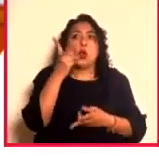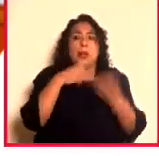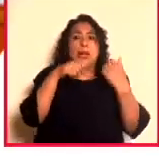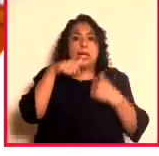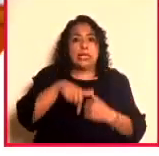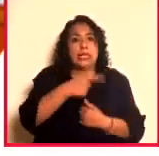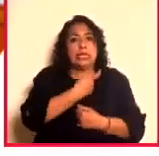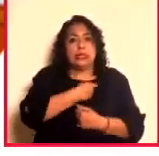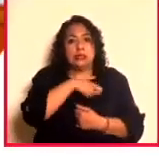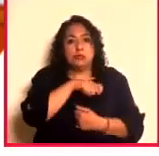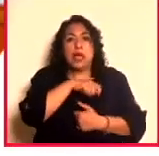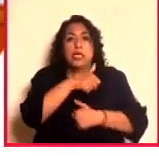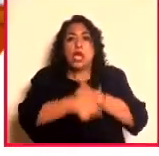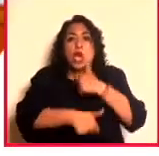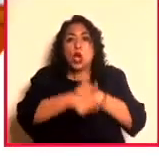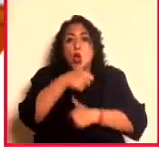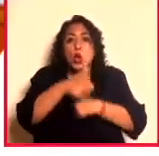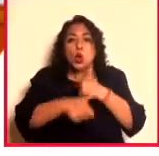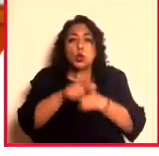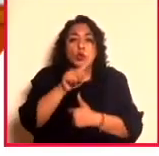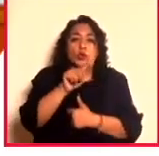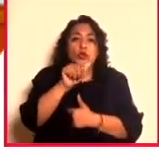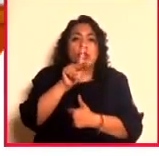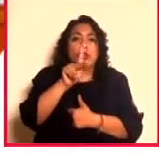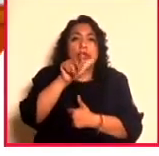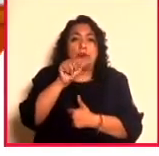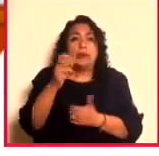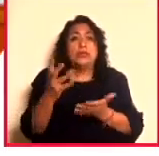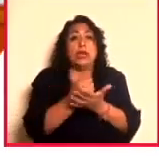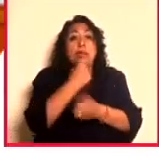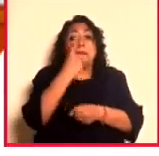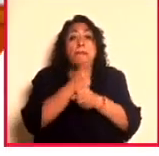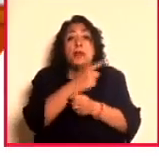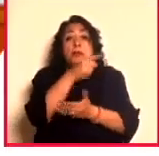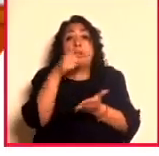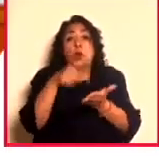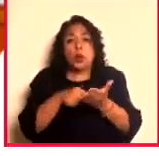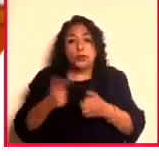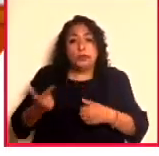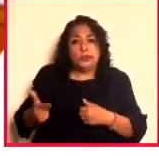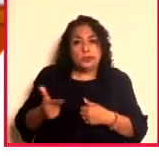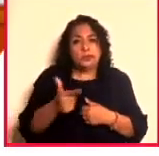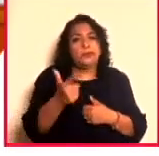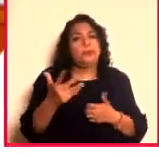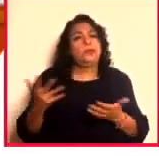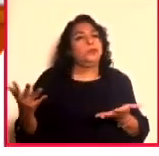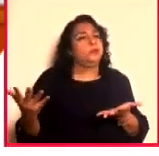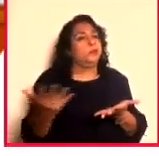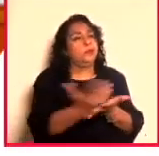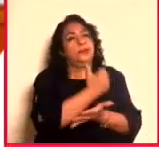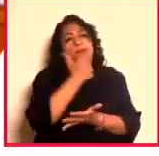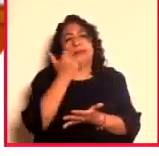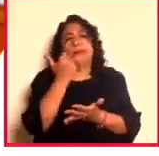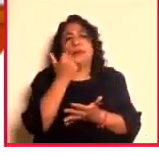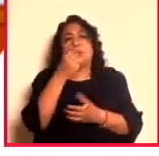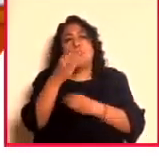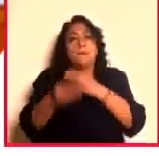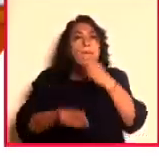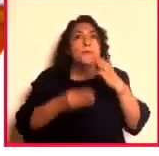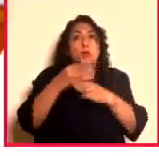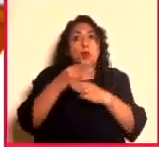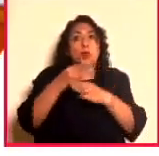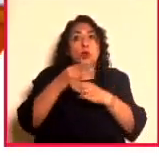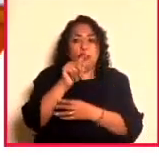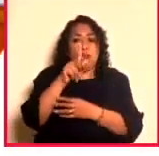un concurso de tapas a ganar el primer lugar. Guanajuato es campeón del mundo en tapas en esta ocasión. En